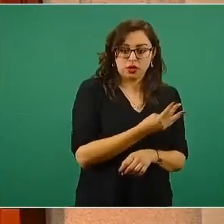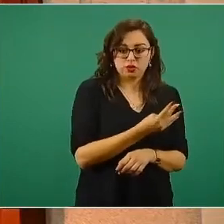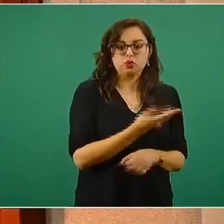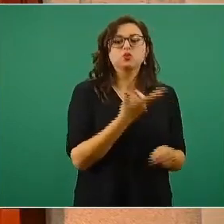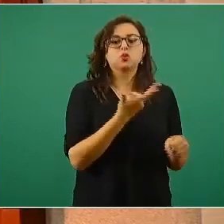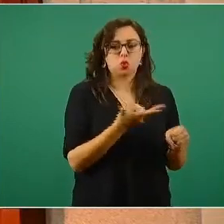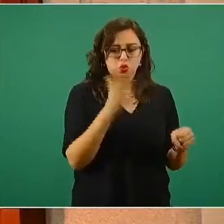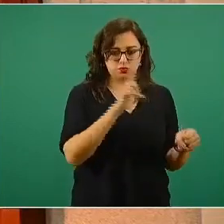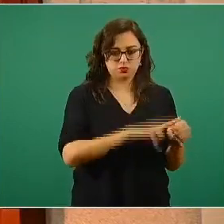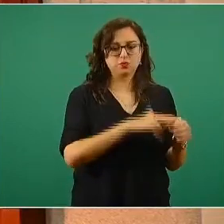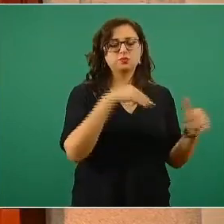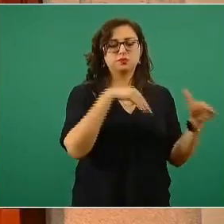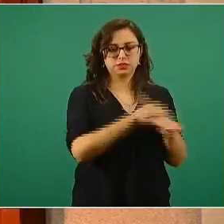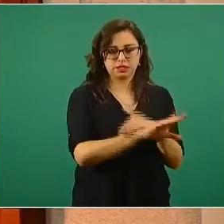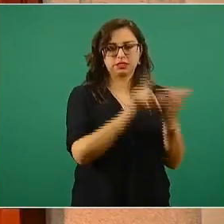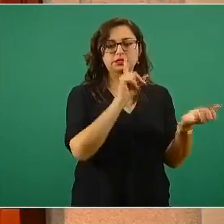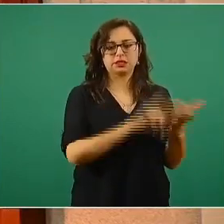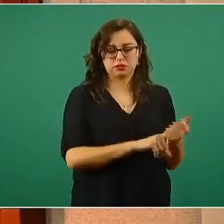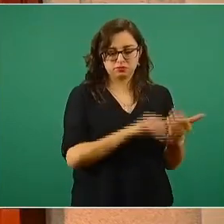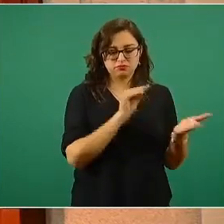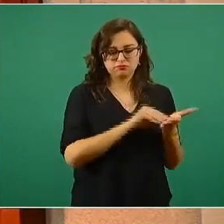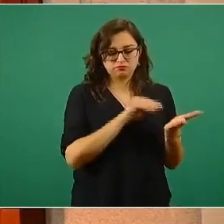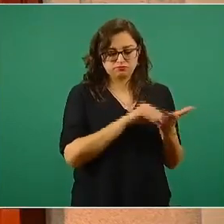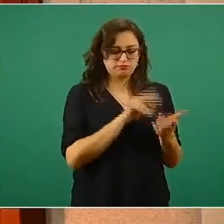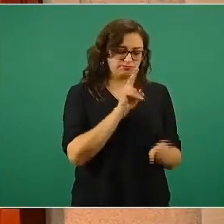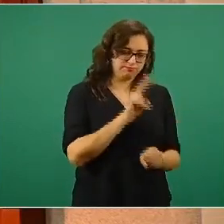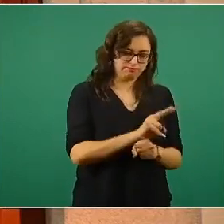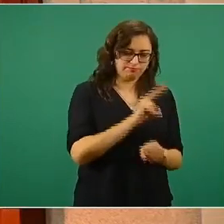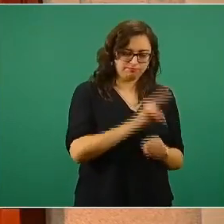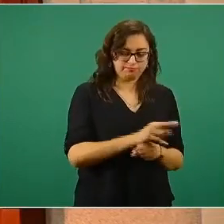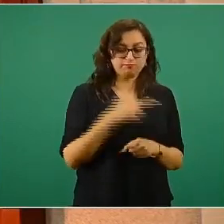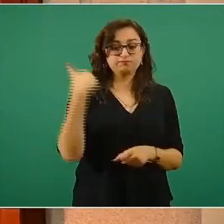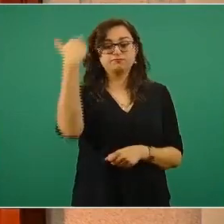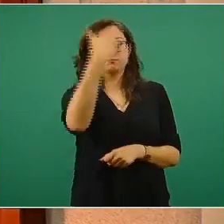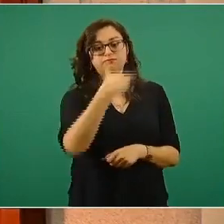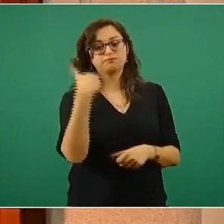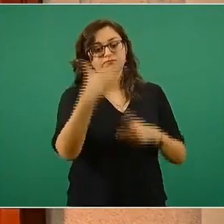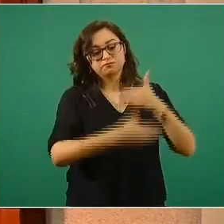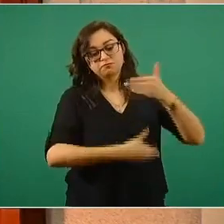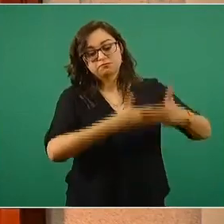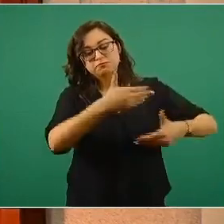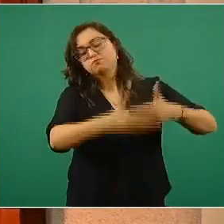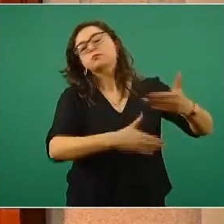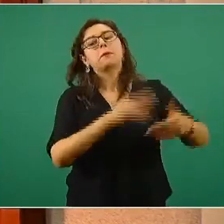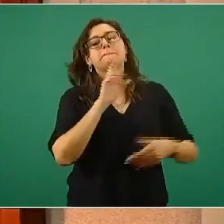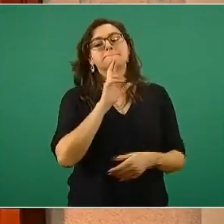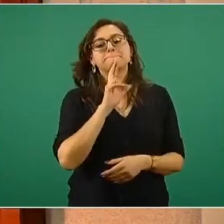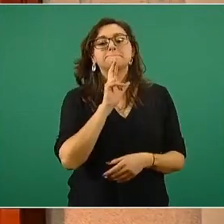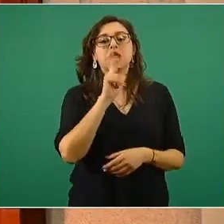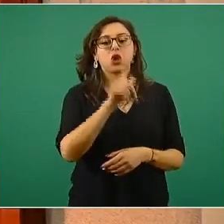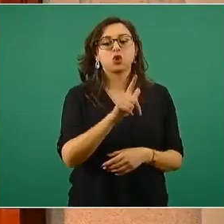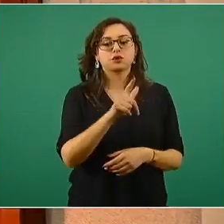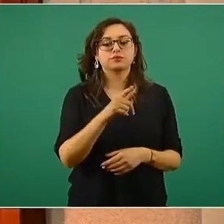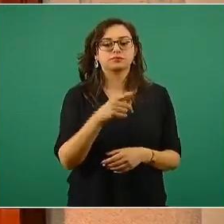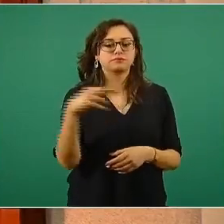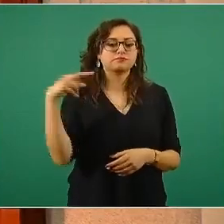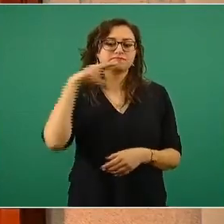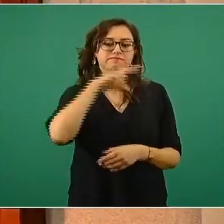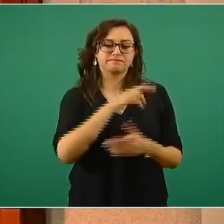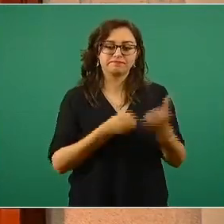continúan todavía hospitalizados, de seguro en observación, y esperando obviamente la mejoría para poder obtener el